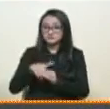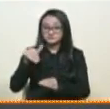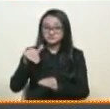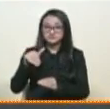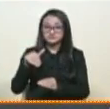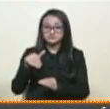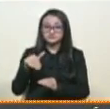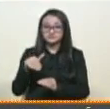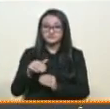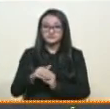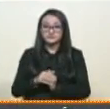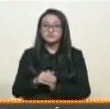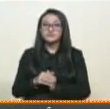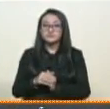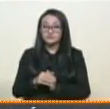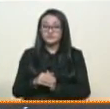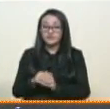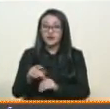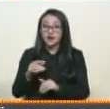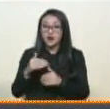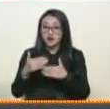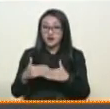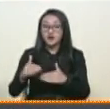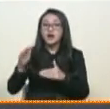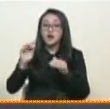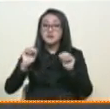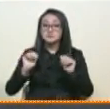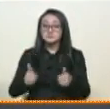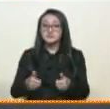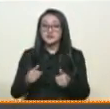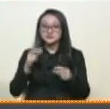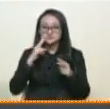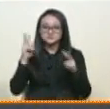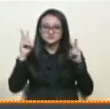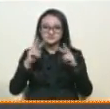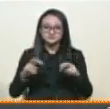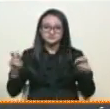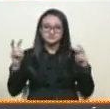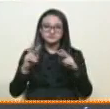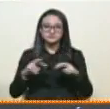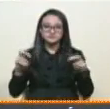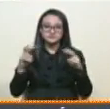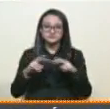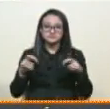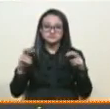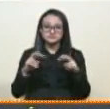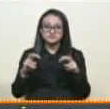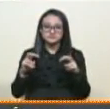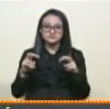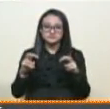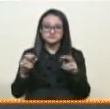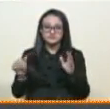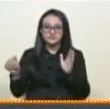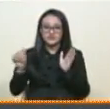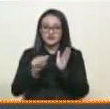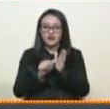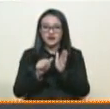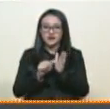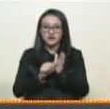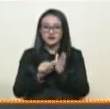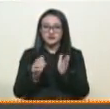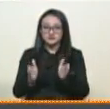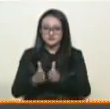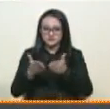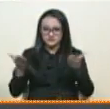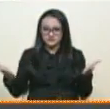transmisión, etcétera, entonces en ese momento se verifica que lo que genera como acta de